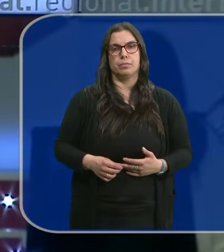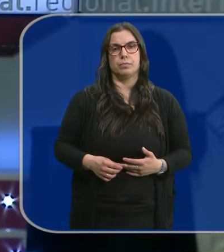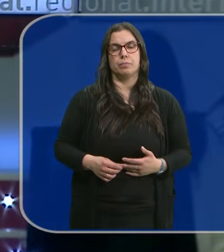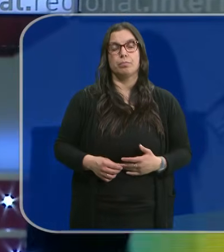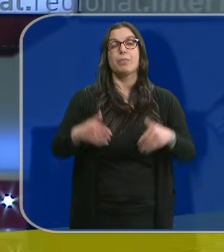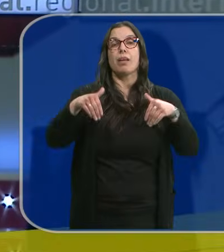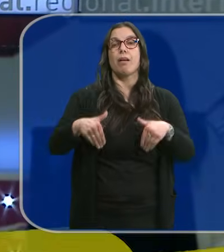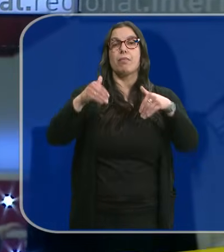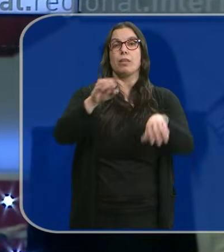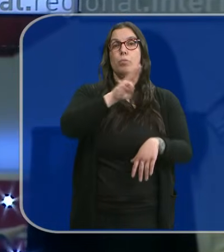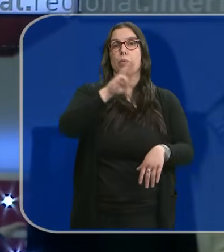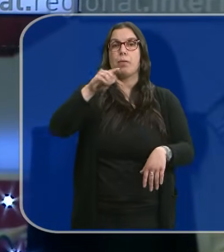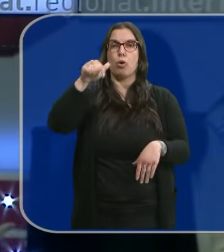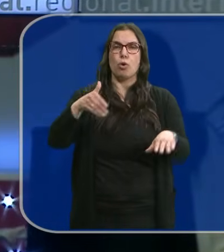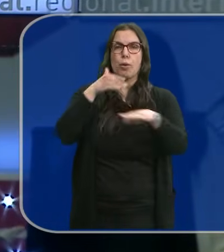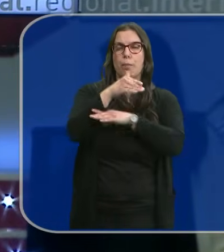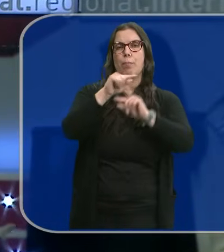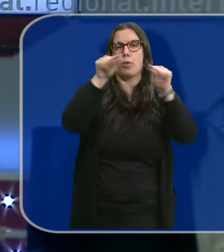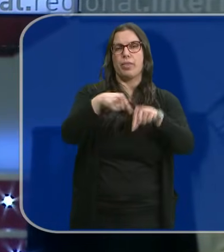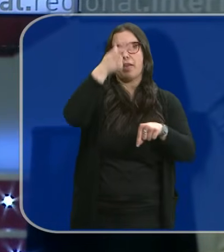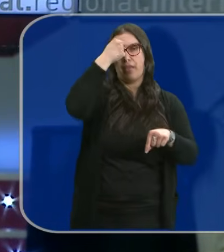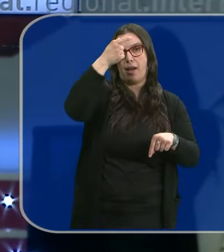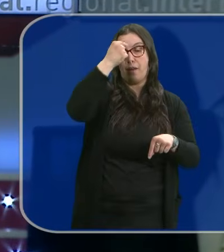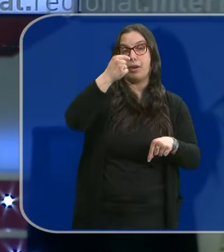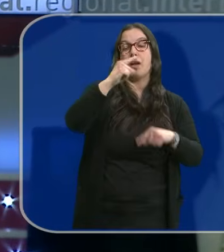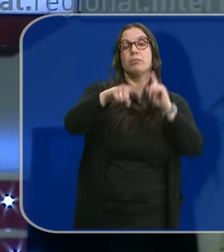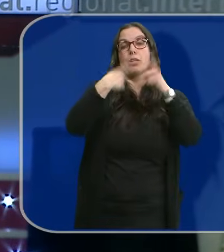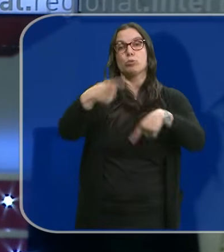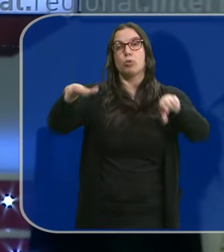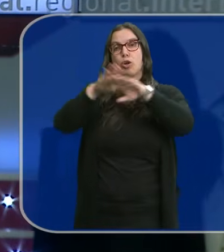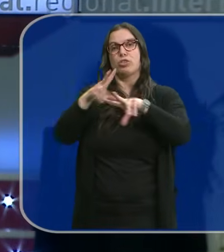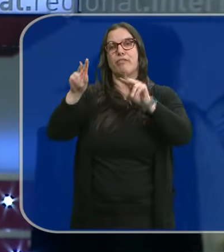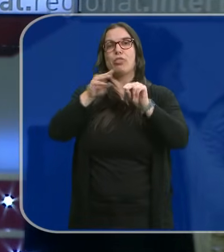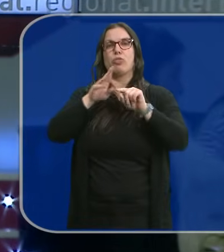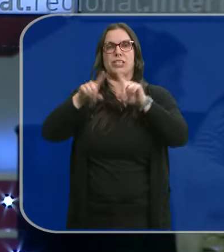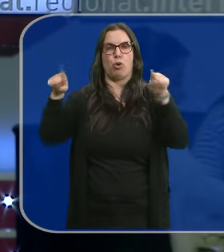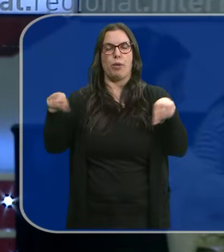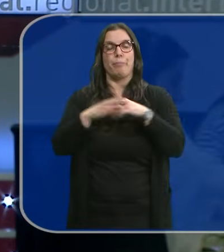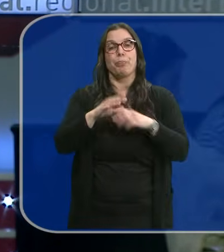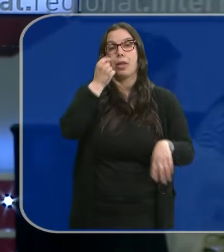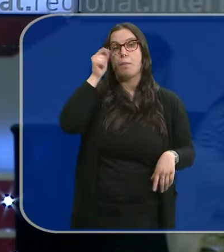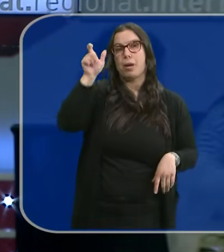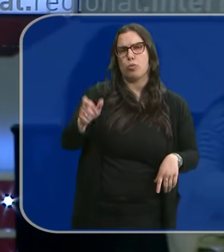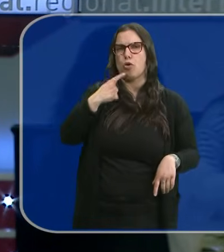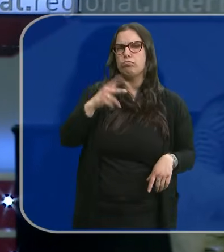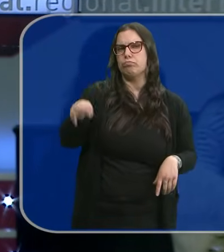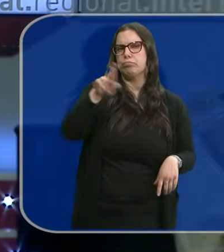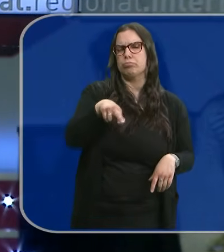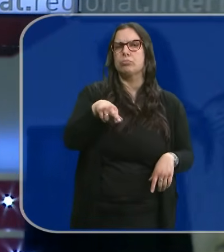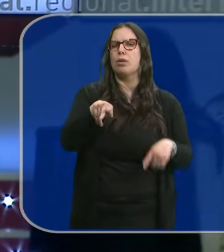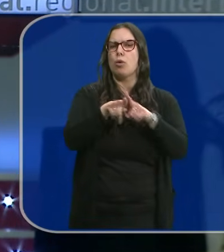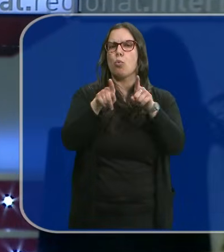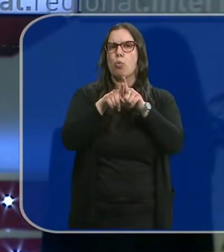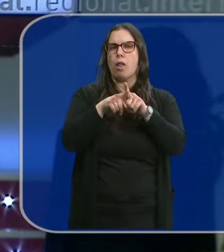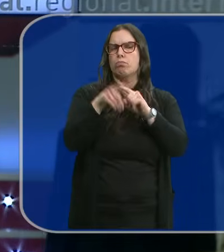El candidato del Partido Popular está hoy en la provincia de Ávila y terminará la jornada en Segovia. Alfonso Fernández Mañueco ha insistido en la línea